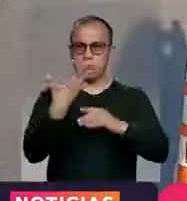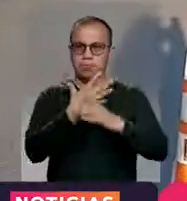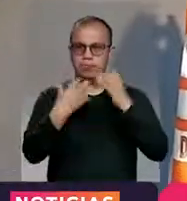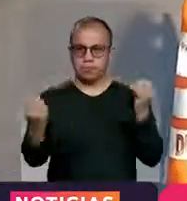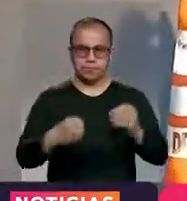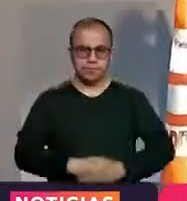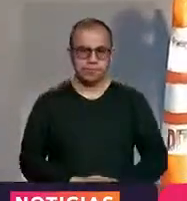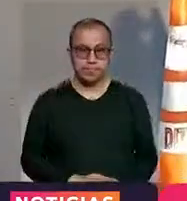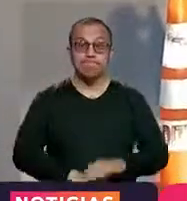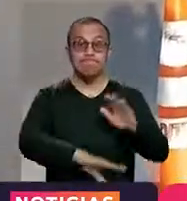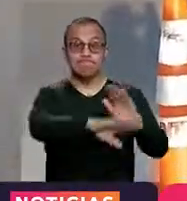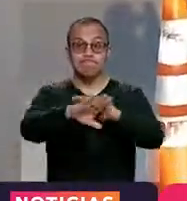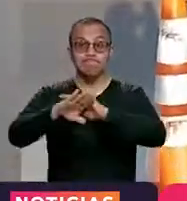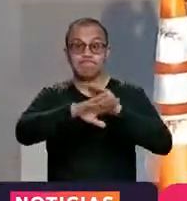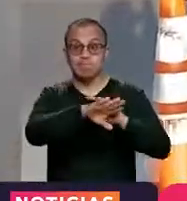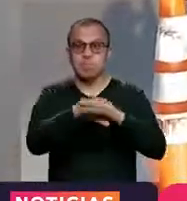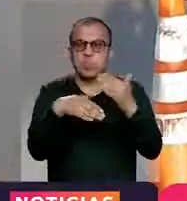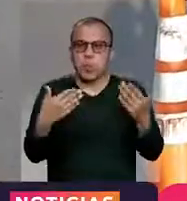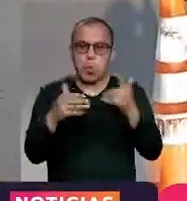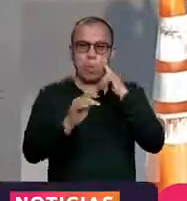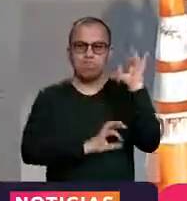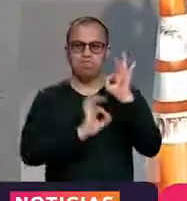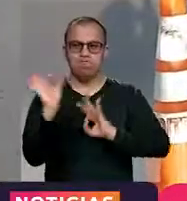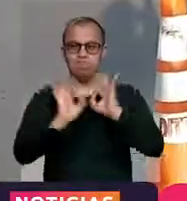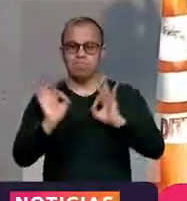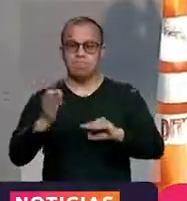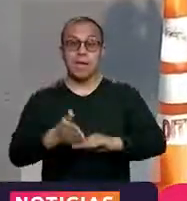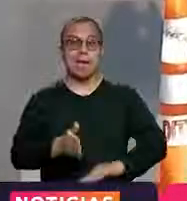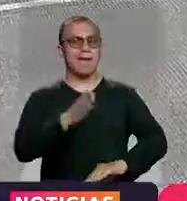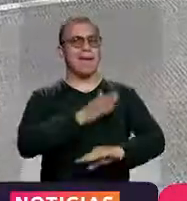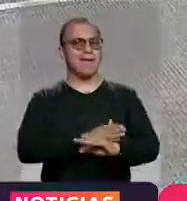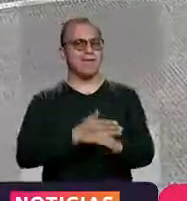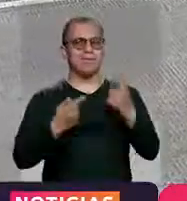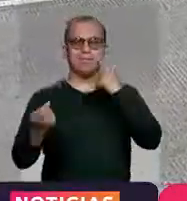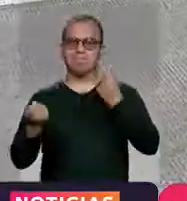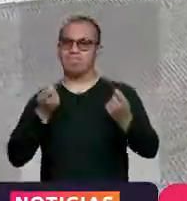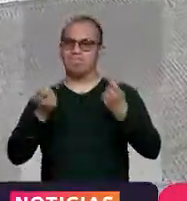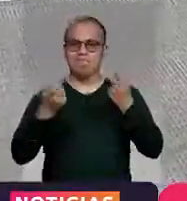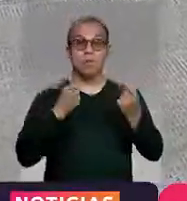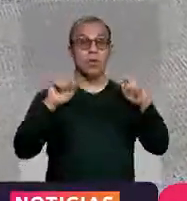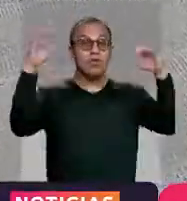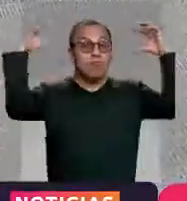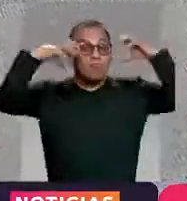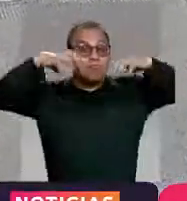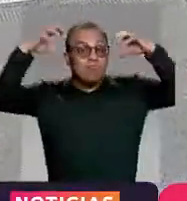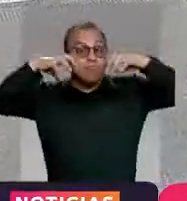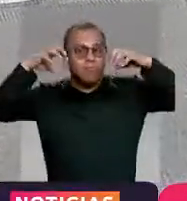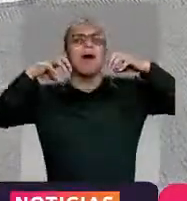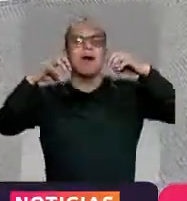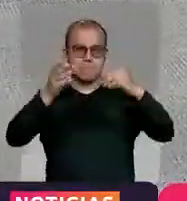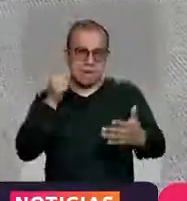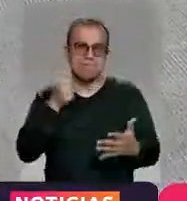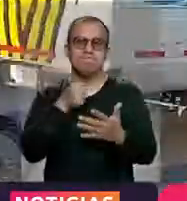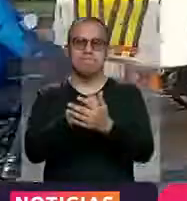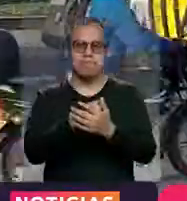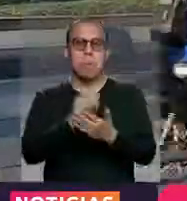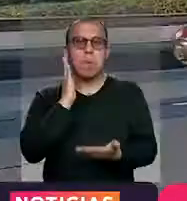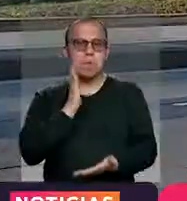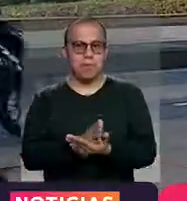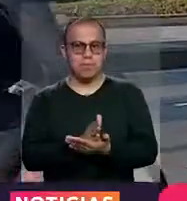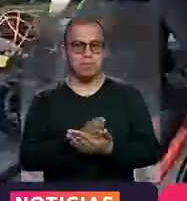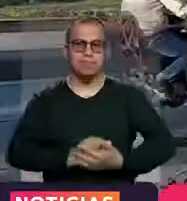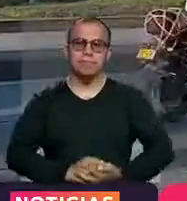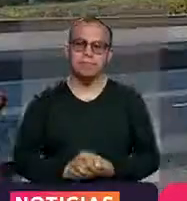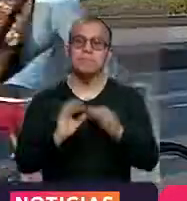Uno de los llamados a los conductores es la prevención que deben tener especialmente en esa temporada de lluvias para evitar accidentes en las vías. Que